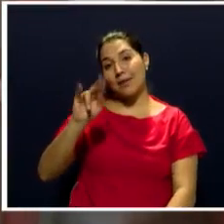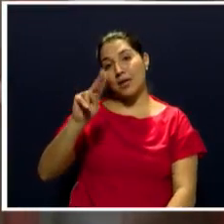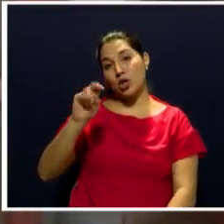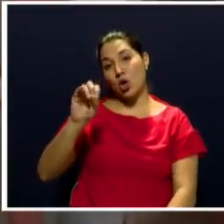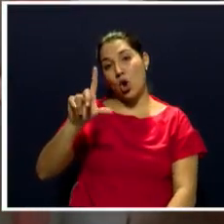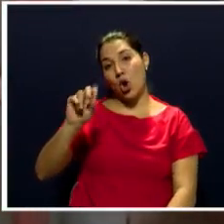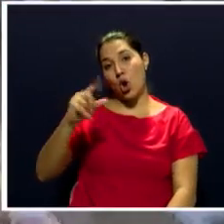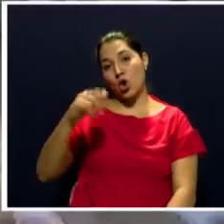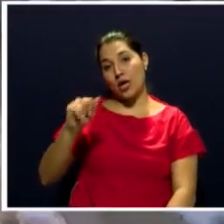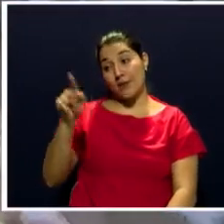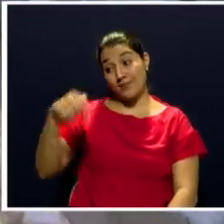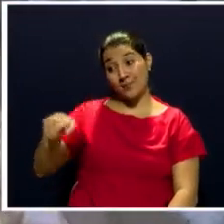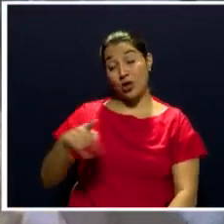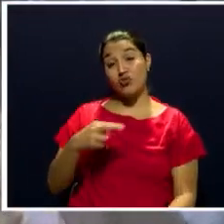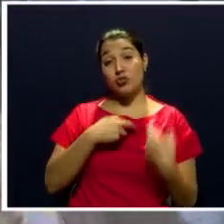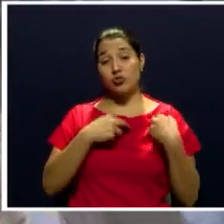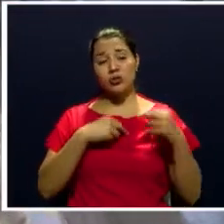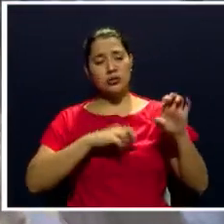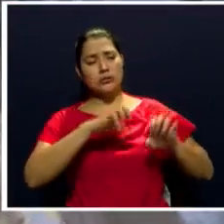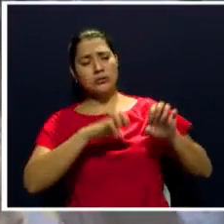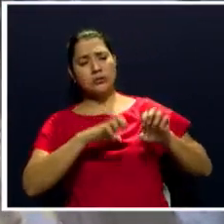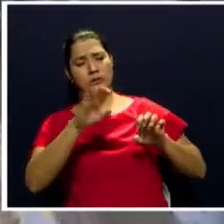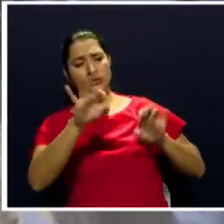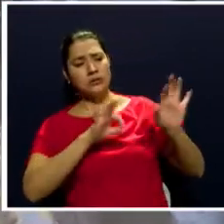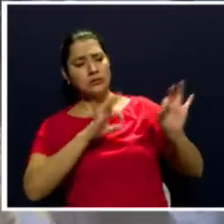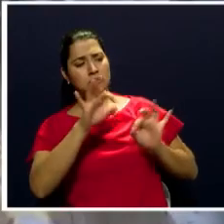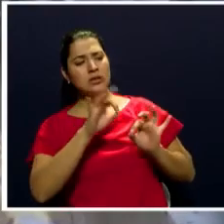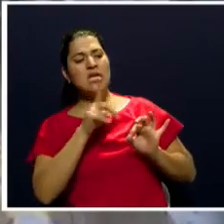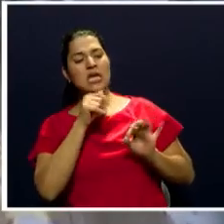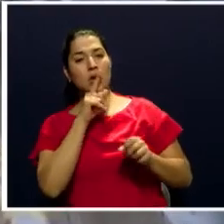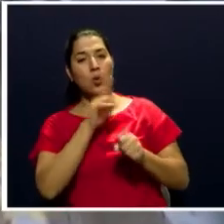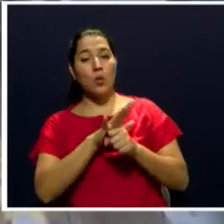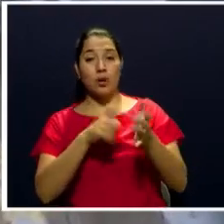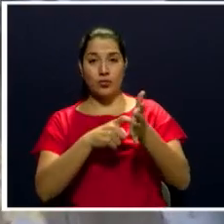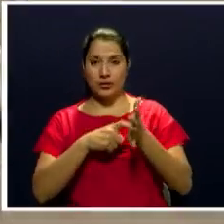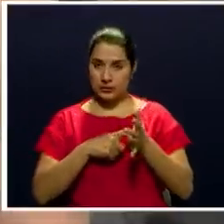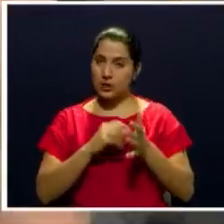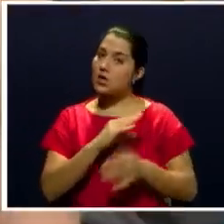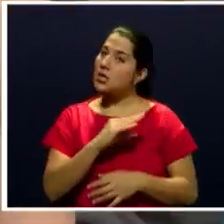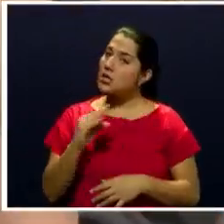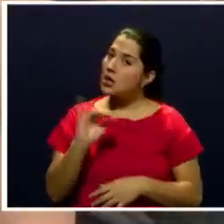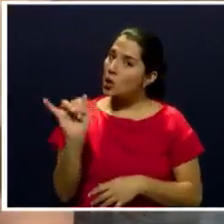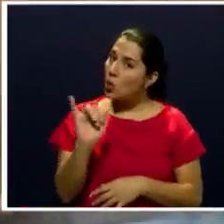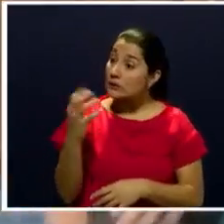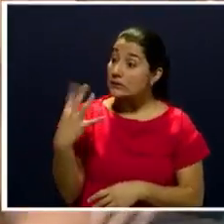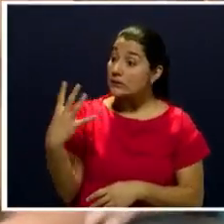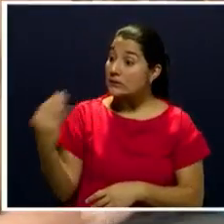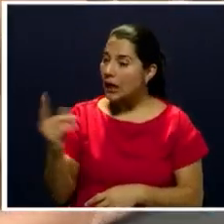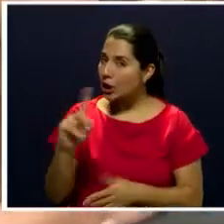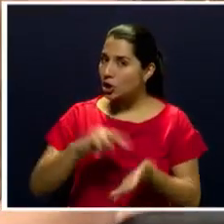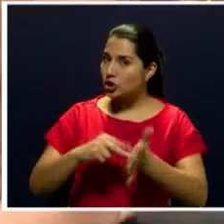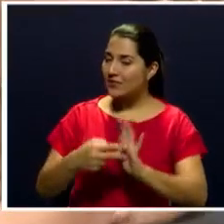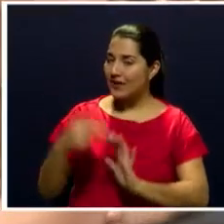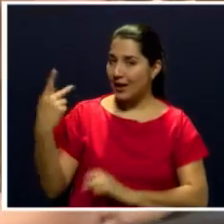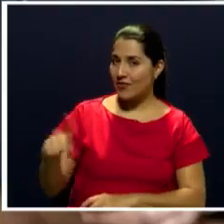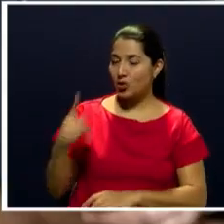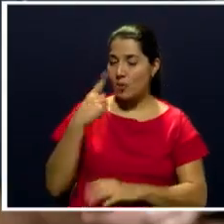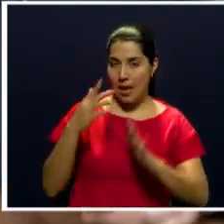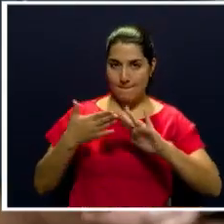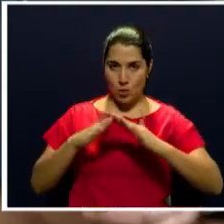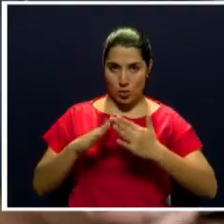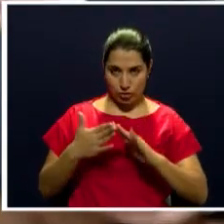y decidir quiénes cumplen con los requisitos, además de que no representen un riesgo para el resto de la población. El criterio de